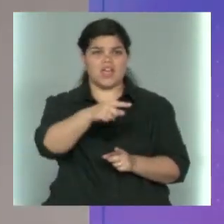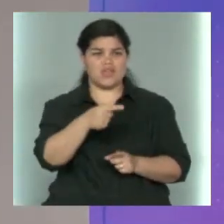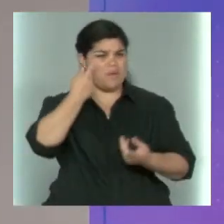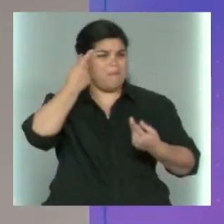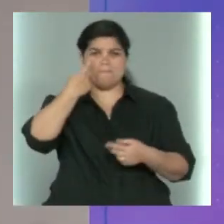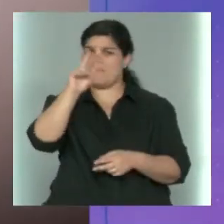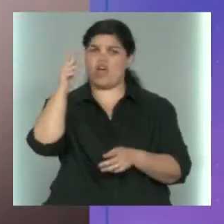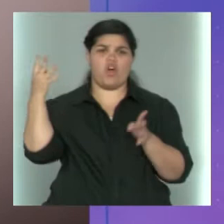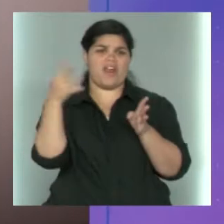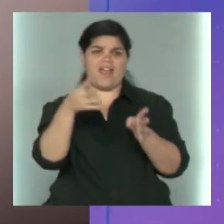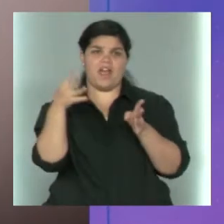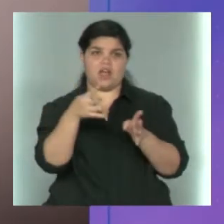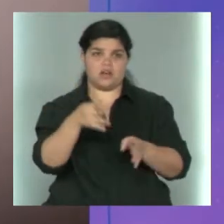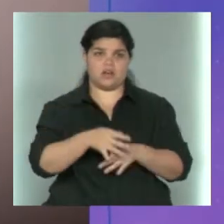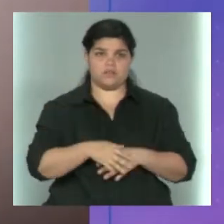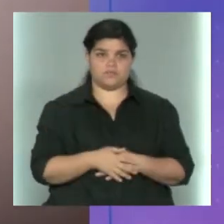por la guerra.